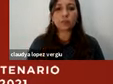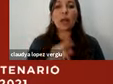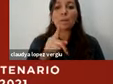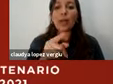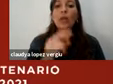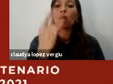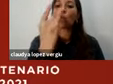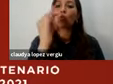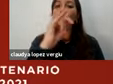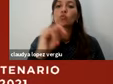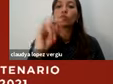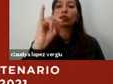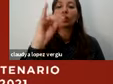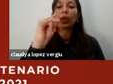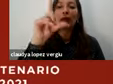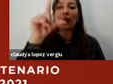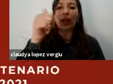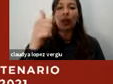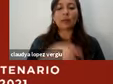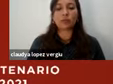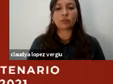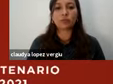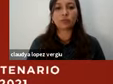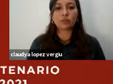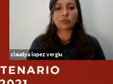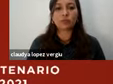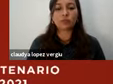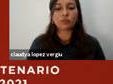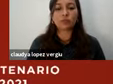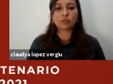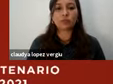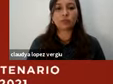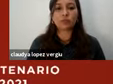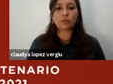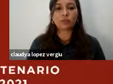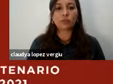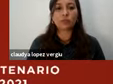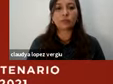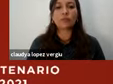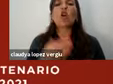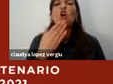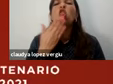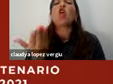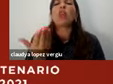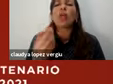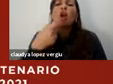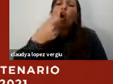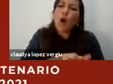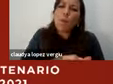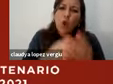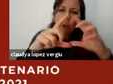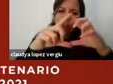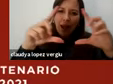Usiela, ¿no? Se han quedado muy impresionados con los productos terminados. Dice, ¿dónde pueden conseguir estas